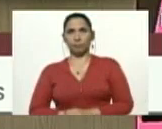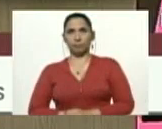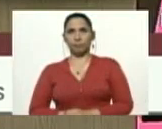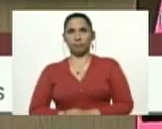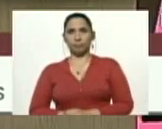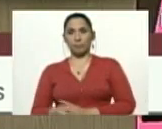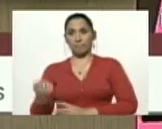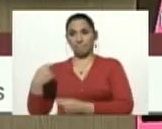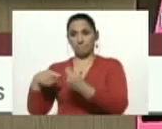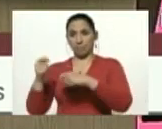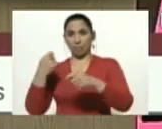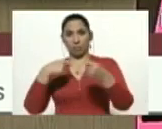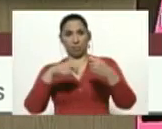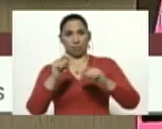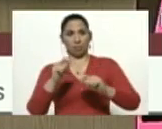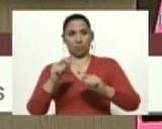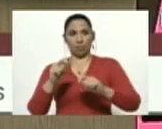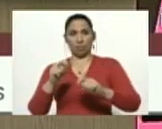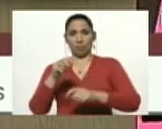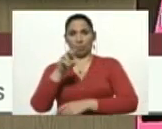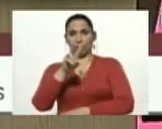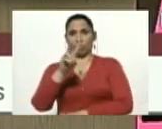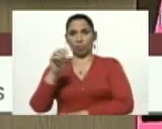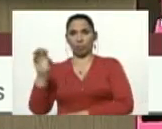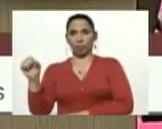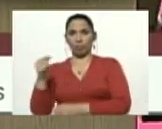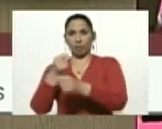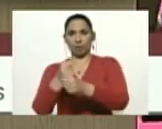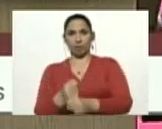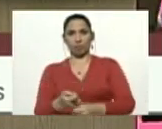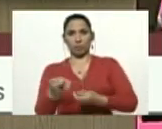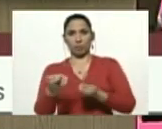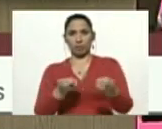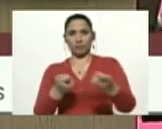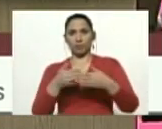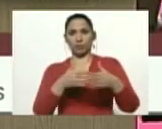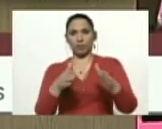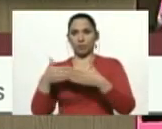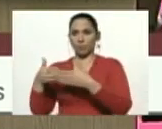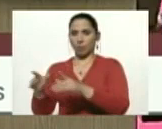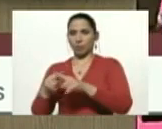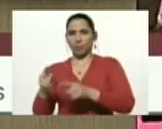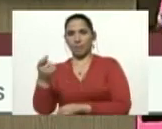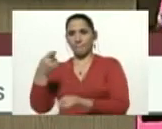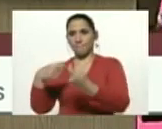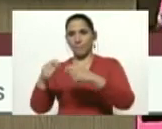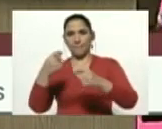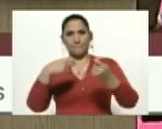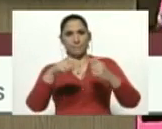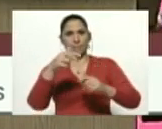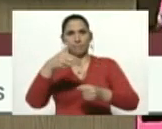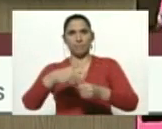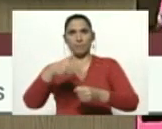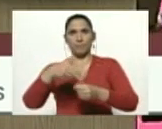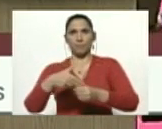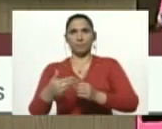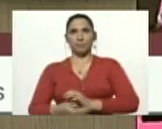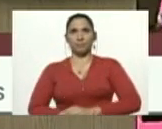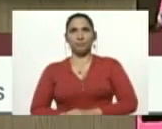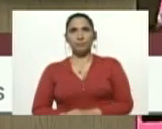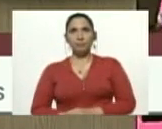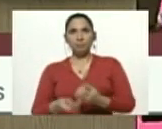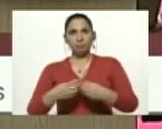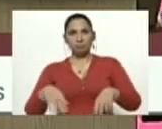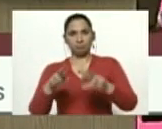muy exitosas la venta en las 200 estaciones que se han dispuesto para comercializar el combustible a